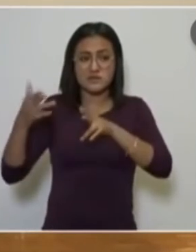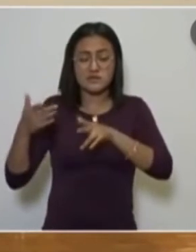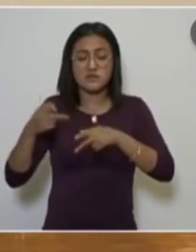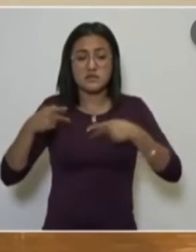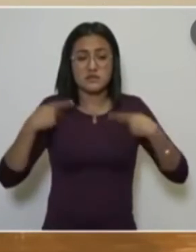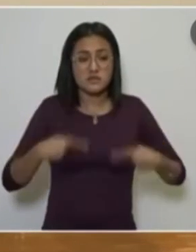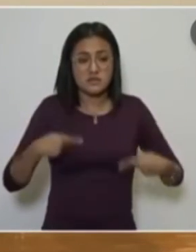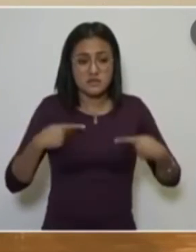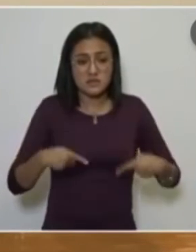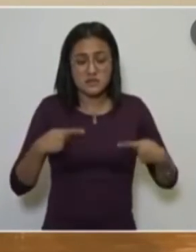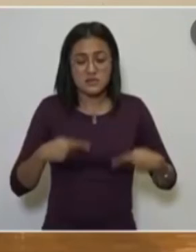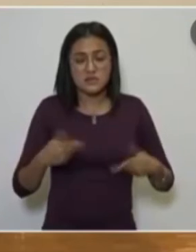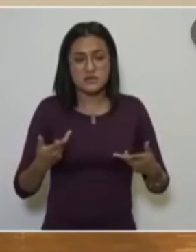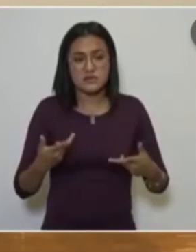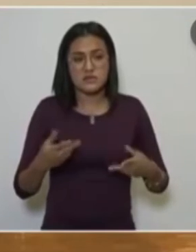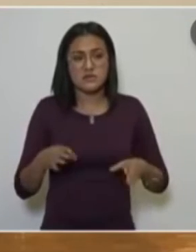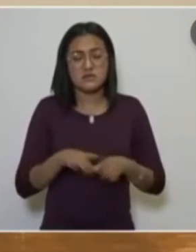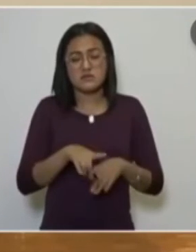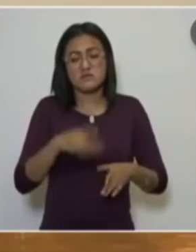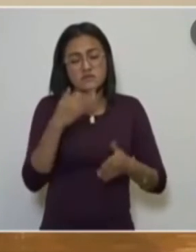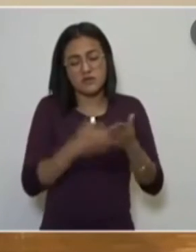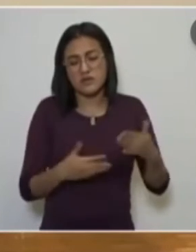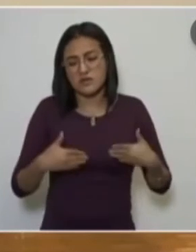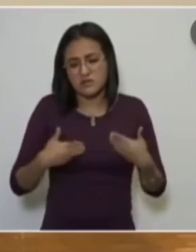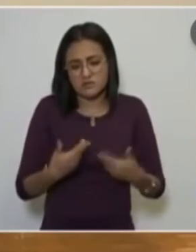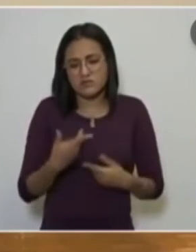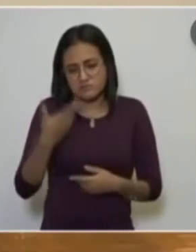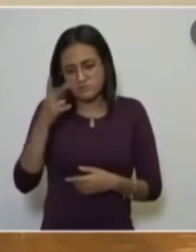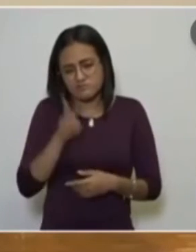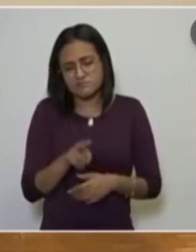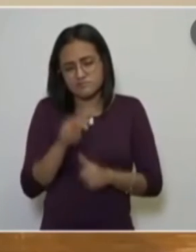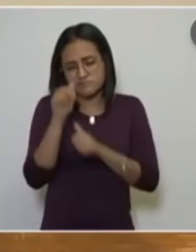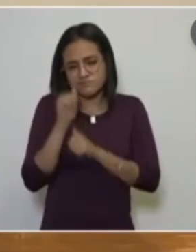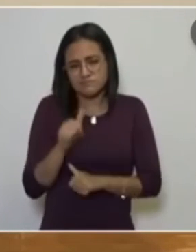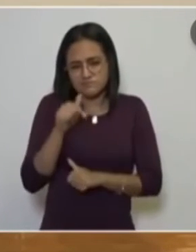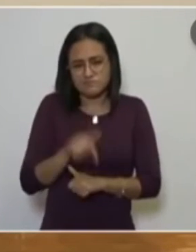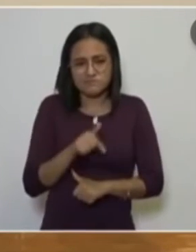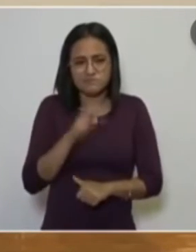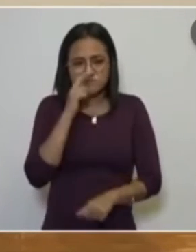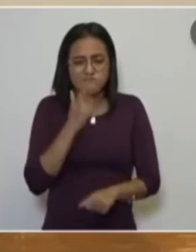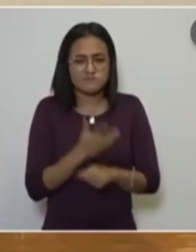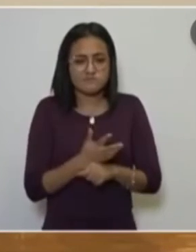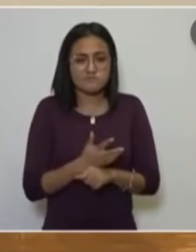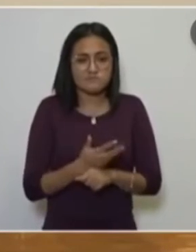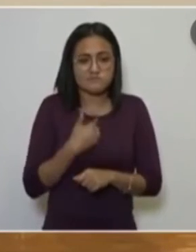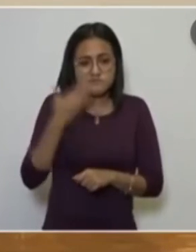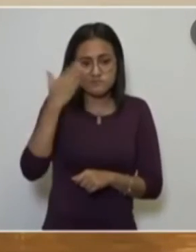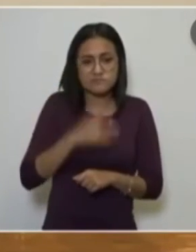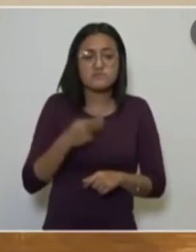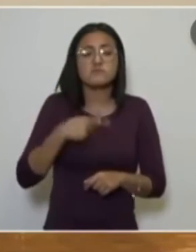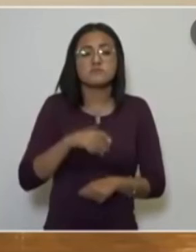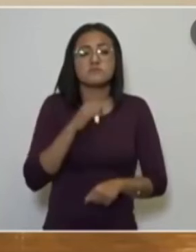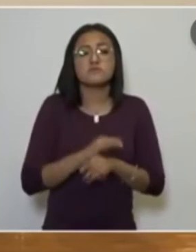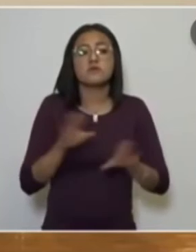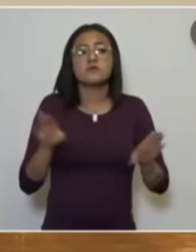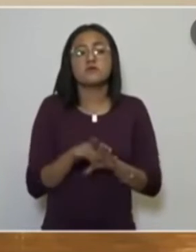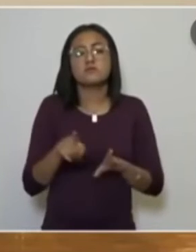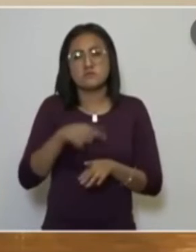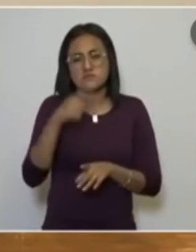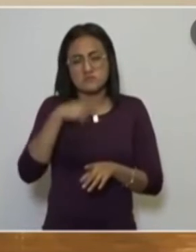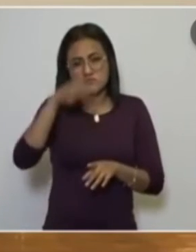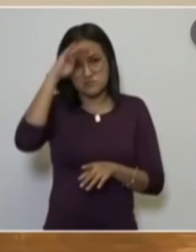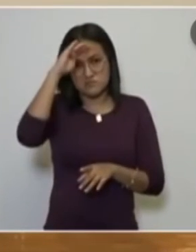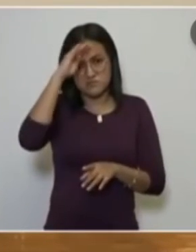personas con la desconfianza a la autoridad de cierto pero también el nivel ya de concepción